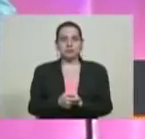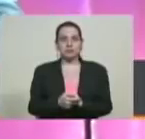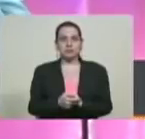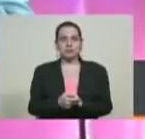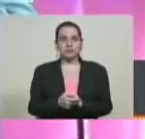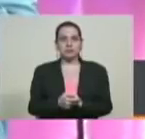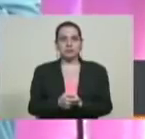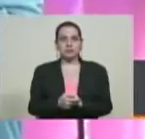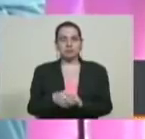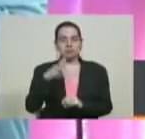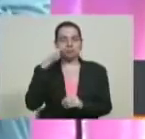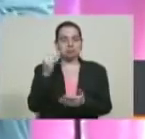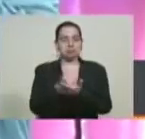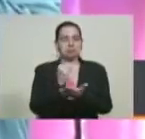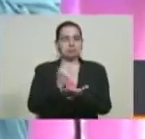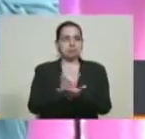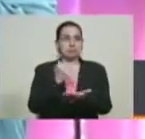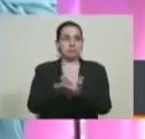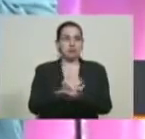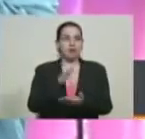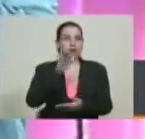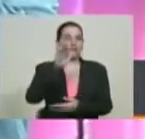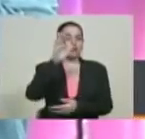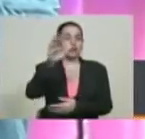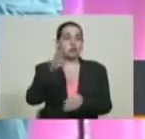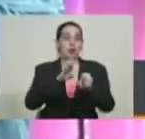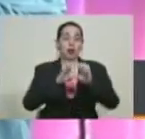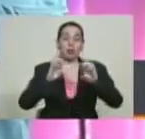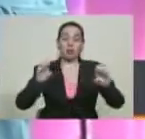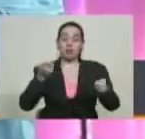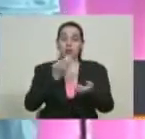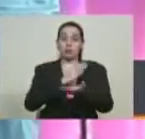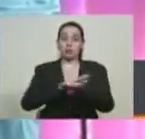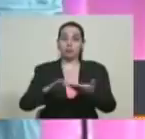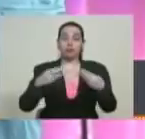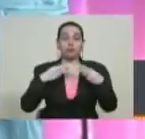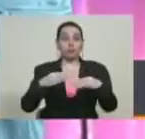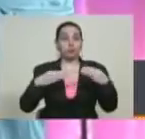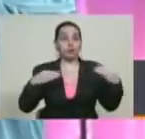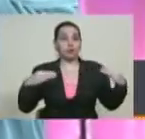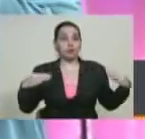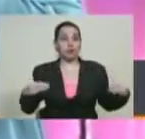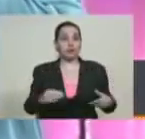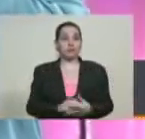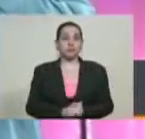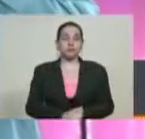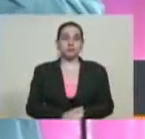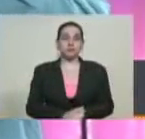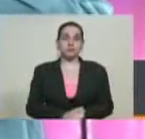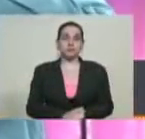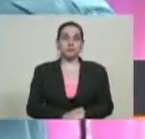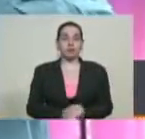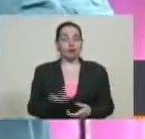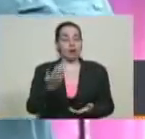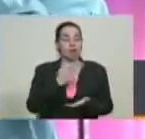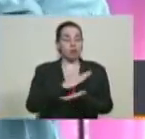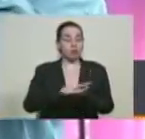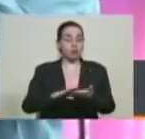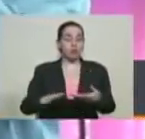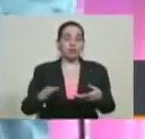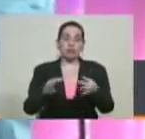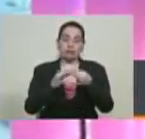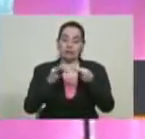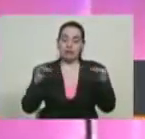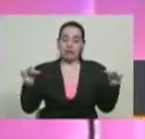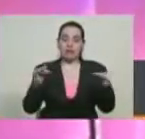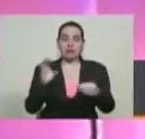el futuro de la educación pública. gratuita y de calidad del país.